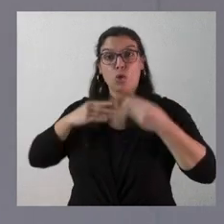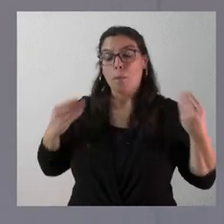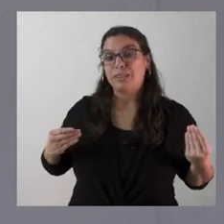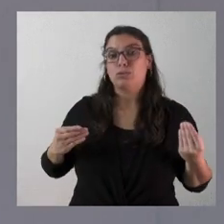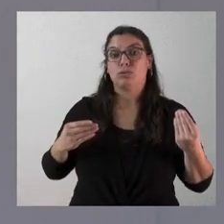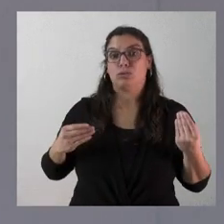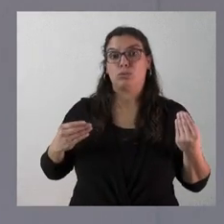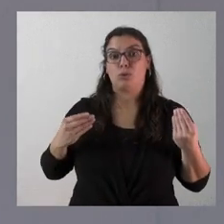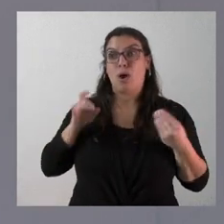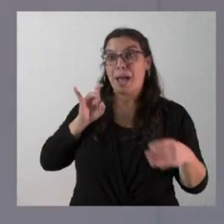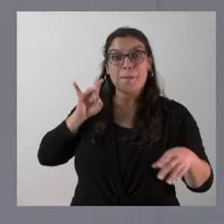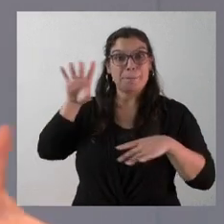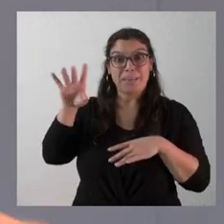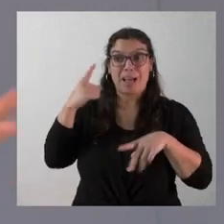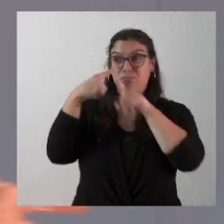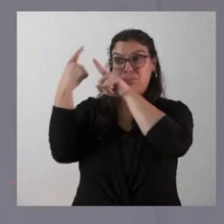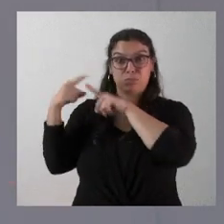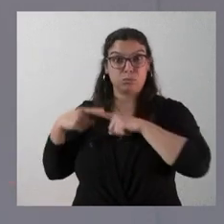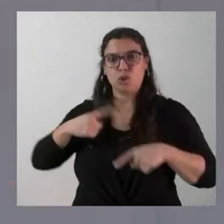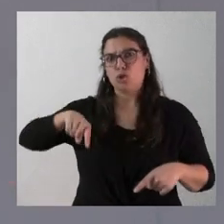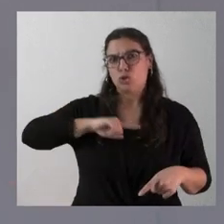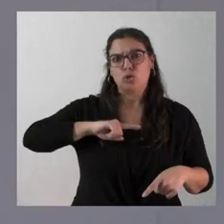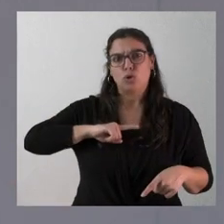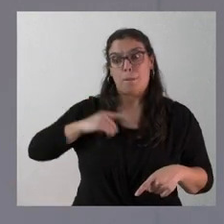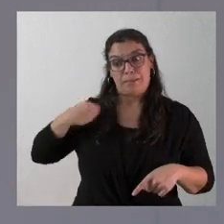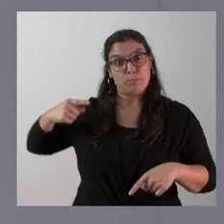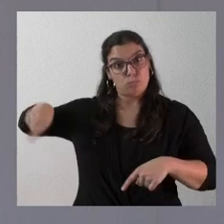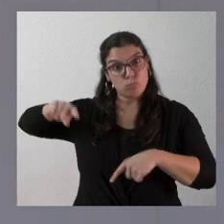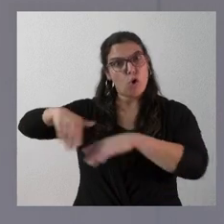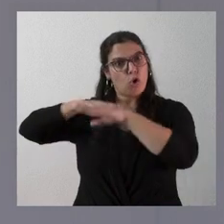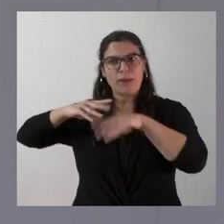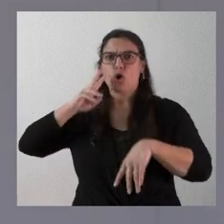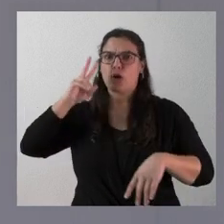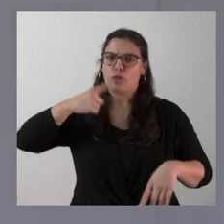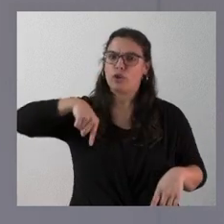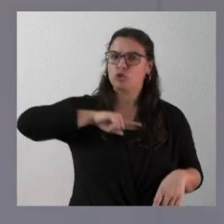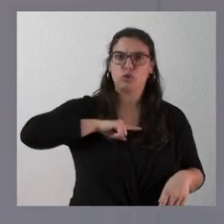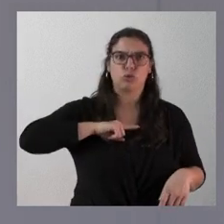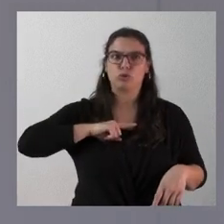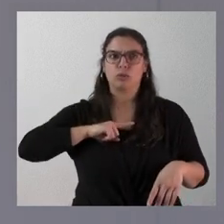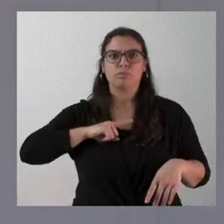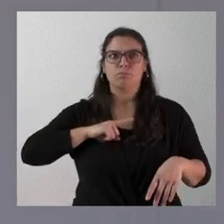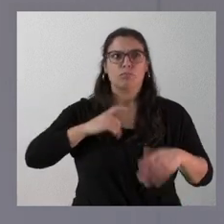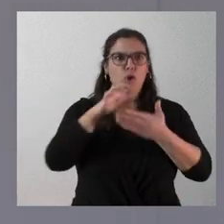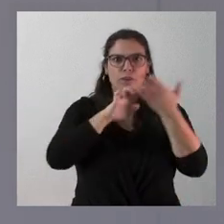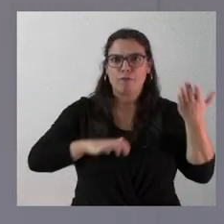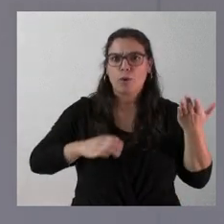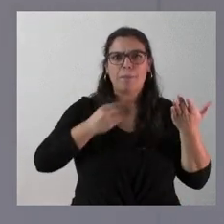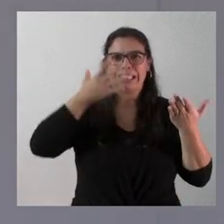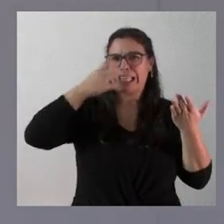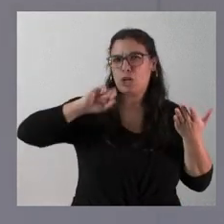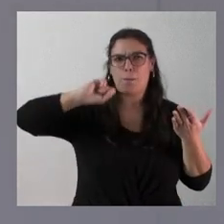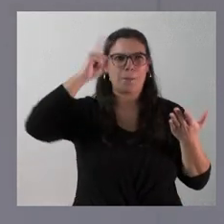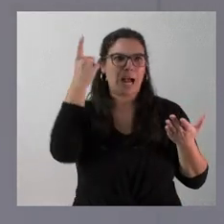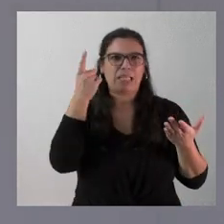que se han enviado al gobierno de España si nos lo ha reconocido el propio gobierno quizá la comunidad que ha hecho un informe más serio